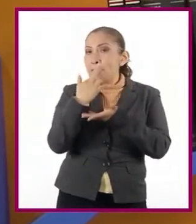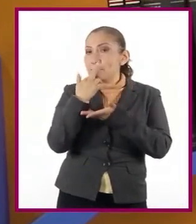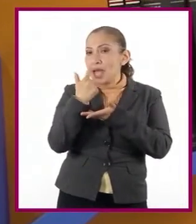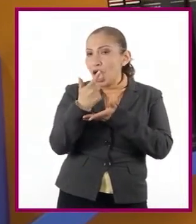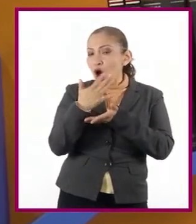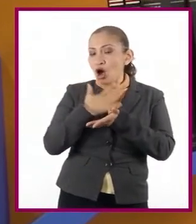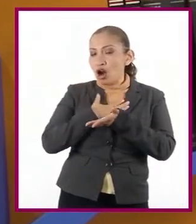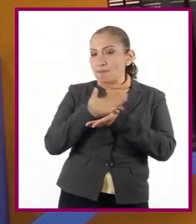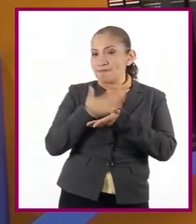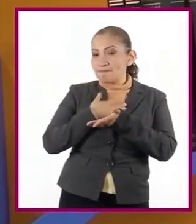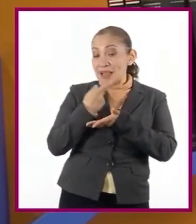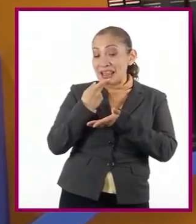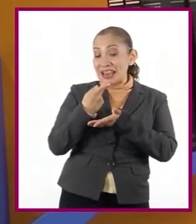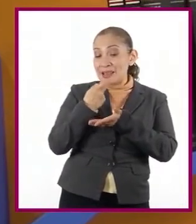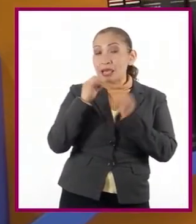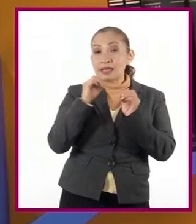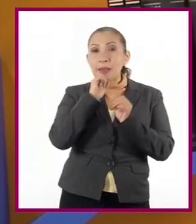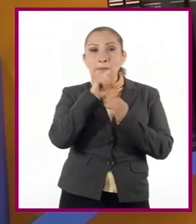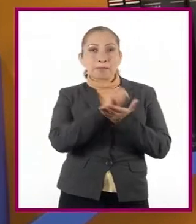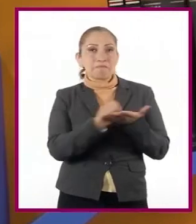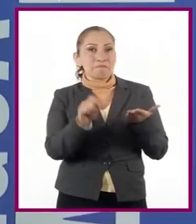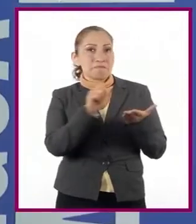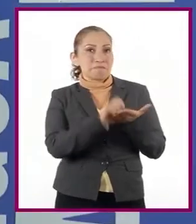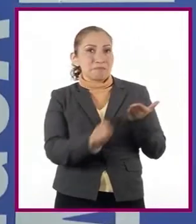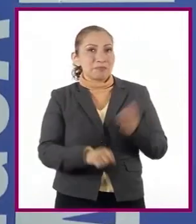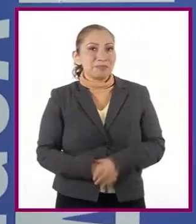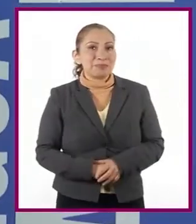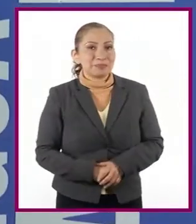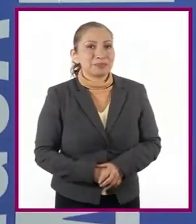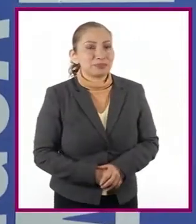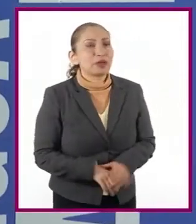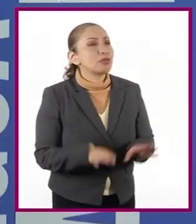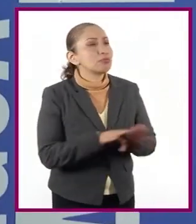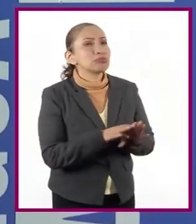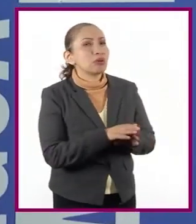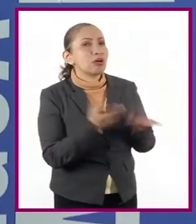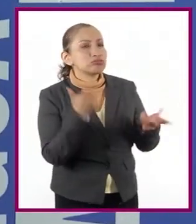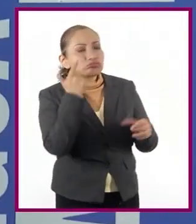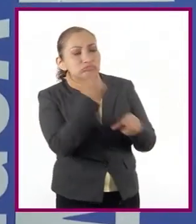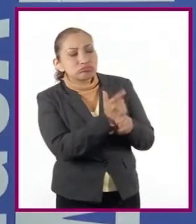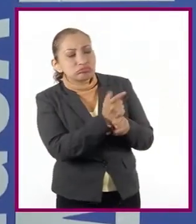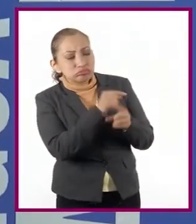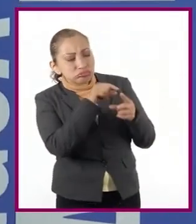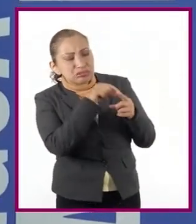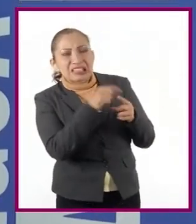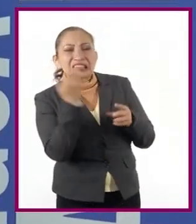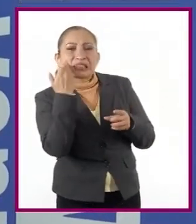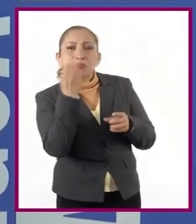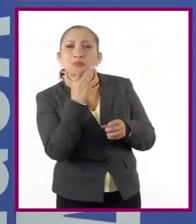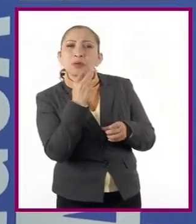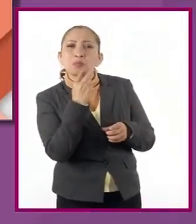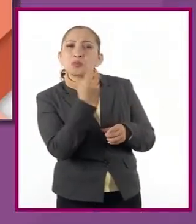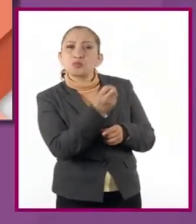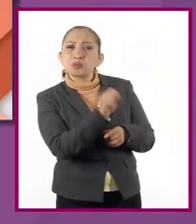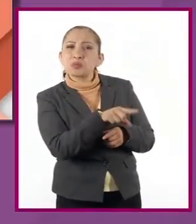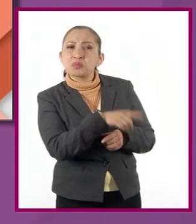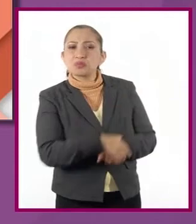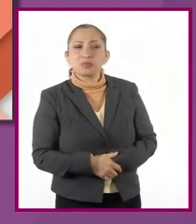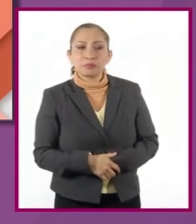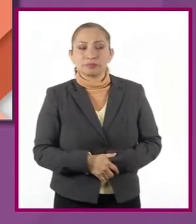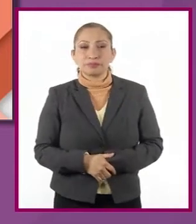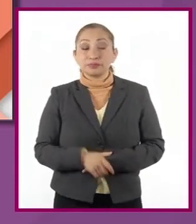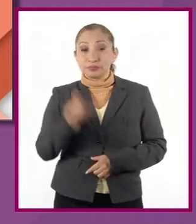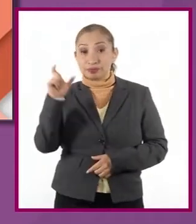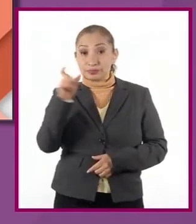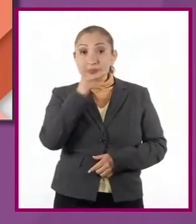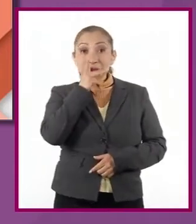mejorar nuestra habla y nuestra escritura. ¿Y cómo podemos identificar este tiempo verbal, profesor?